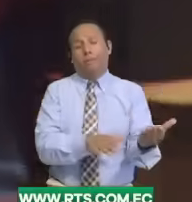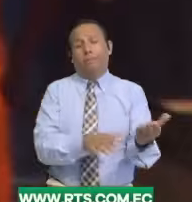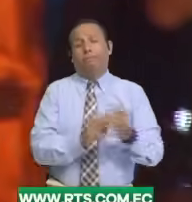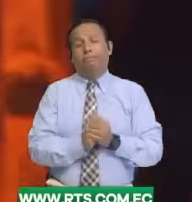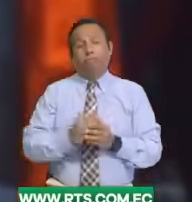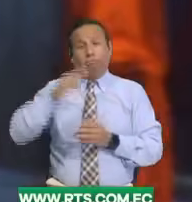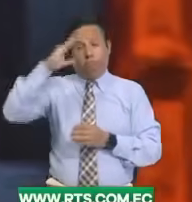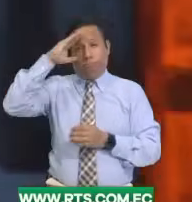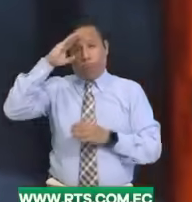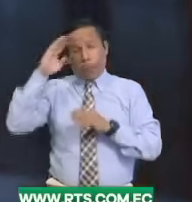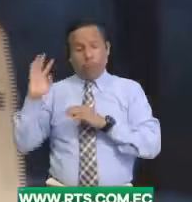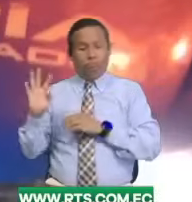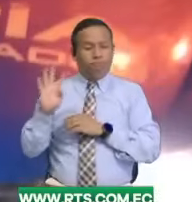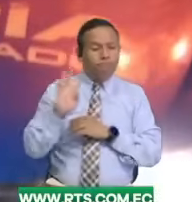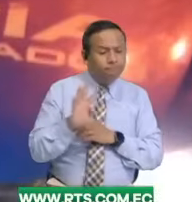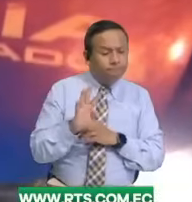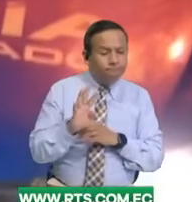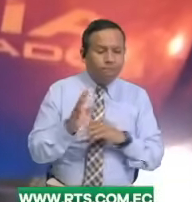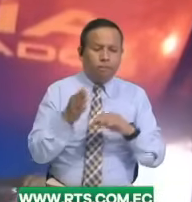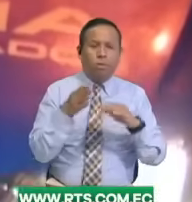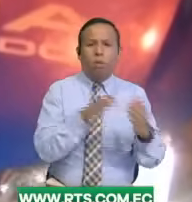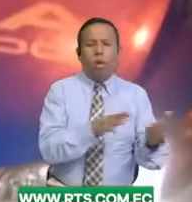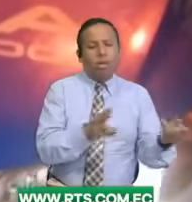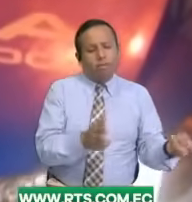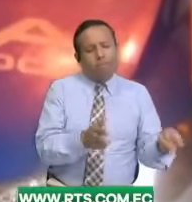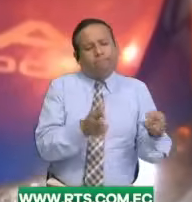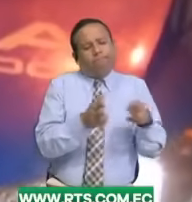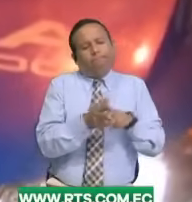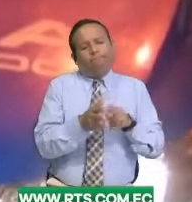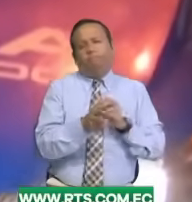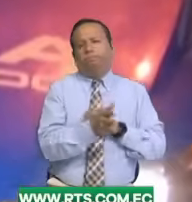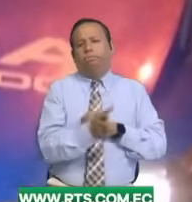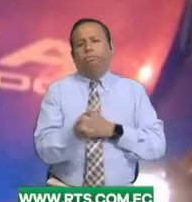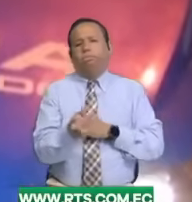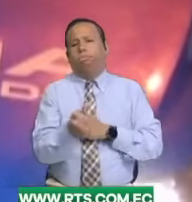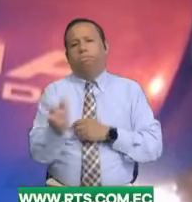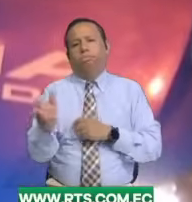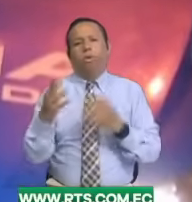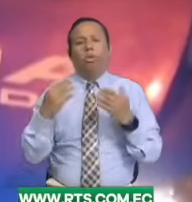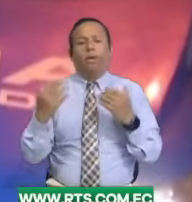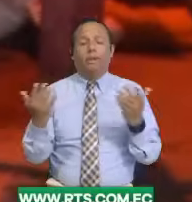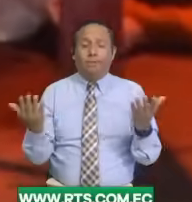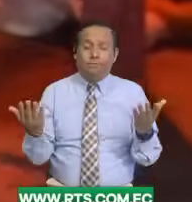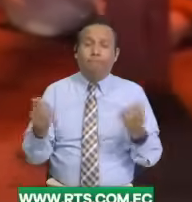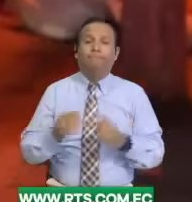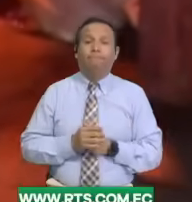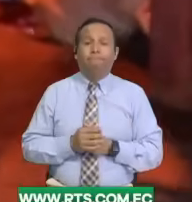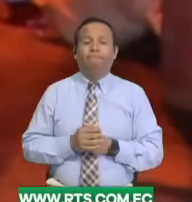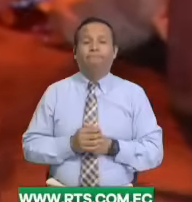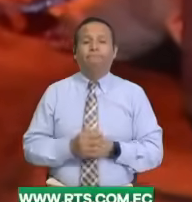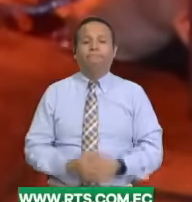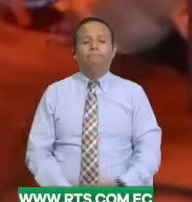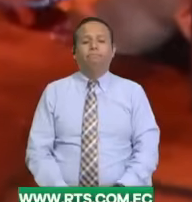trasladar el cadáver del jurista al Laboratorio de Ciencias Forenses de Guayaquil.